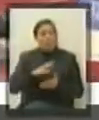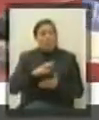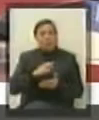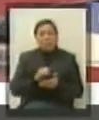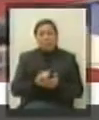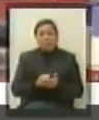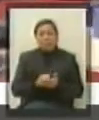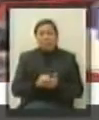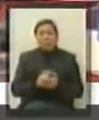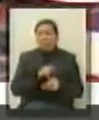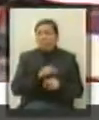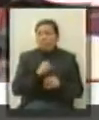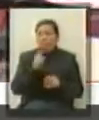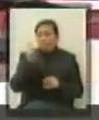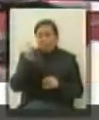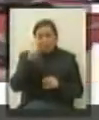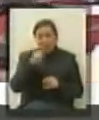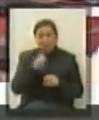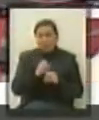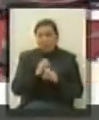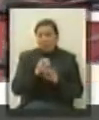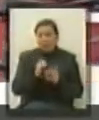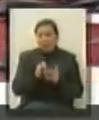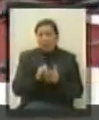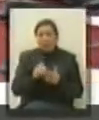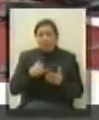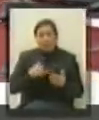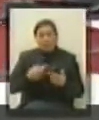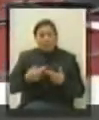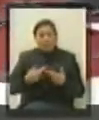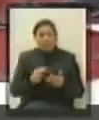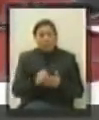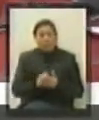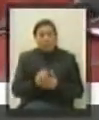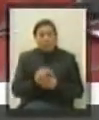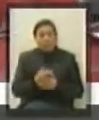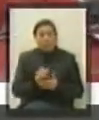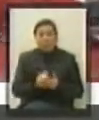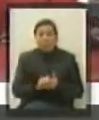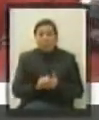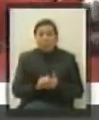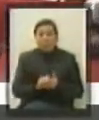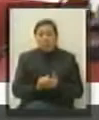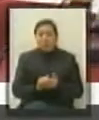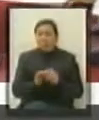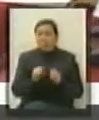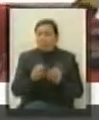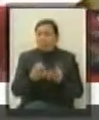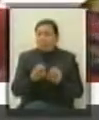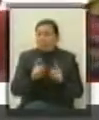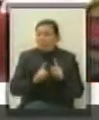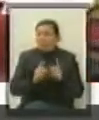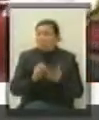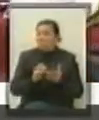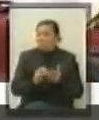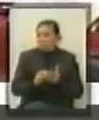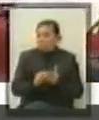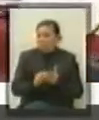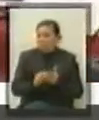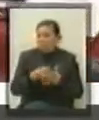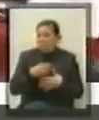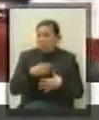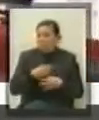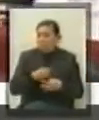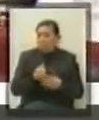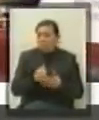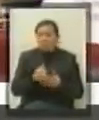afecto, que durante los difíciles días que hemos atravesado, siquiera alguien más se hubiera